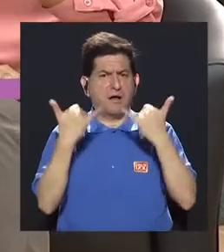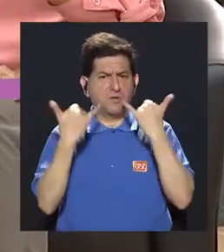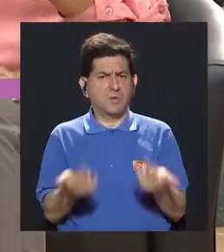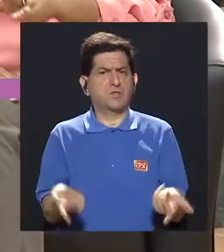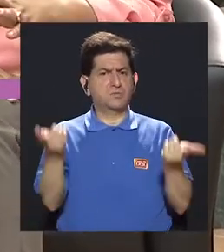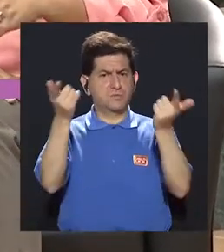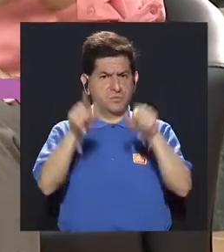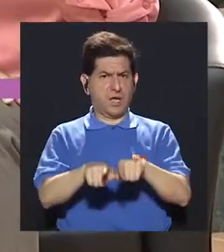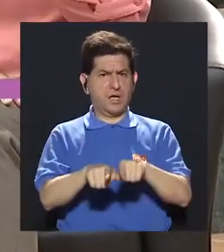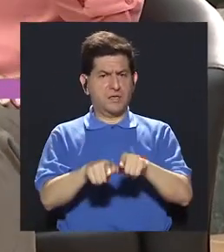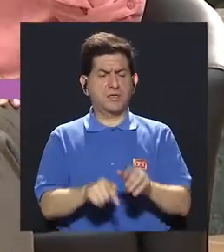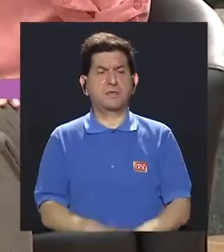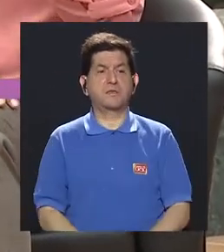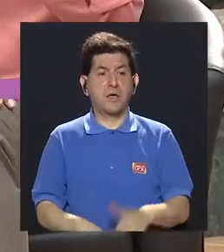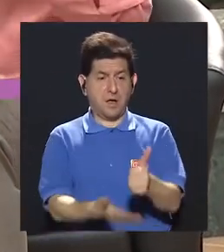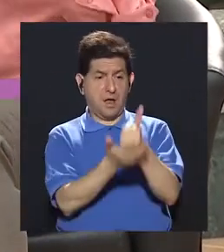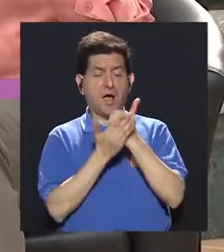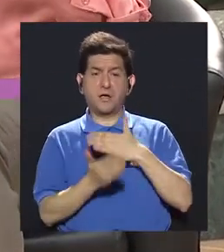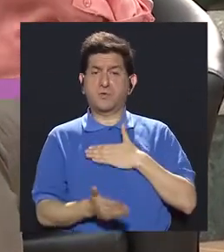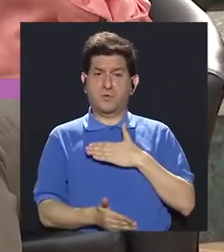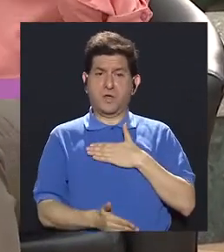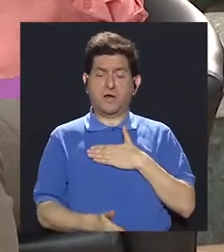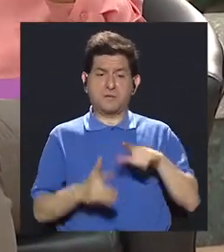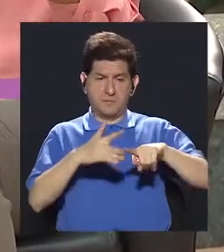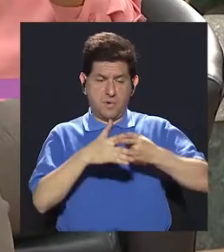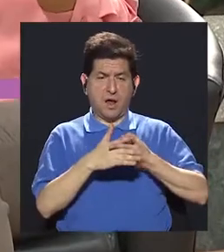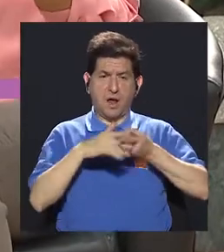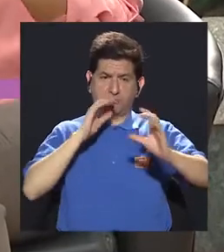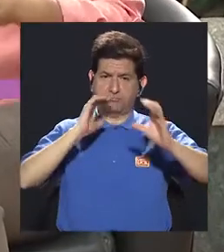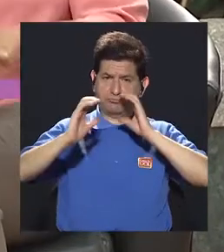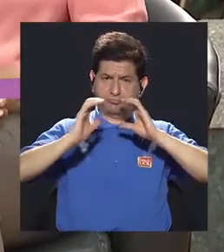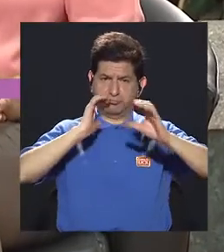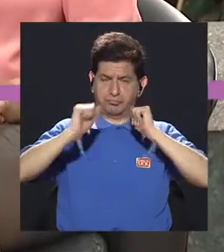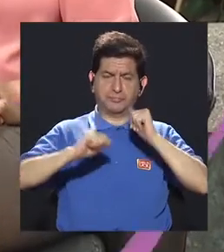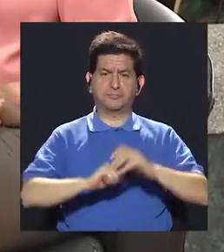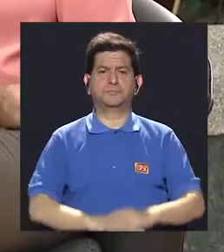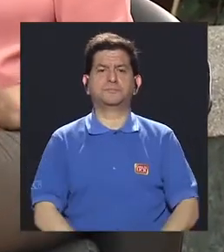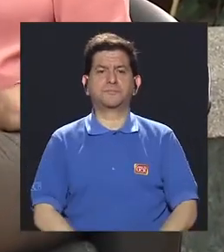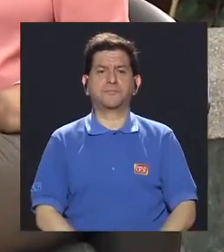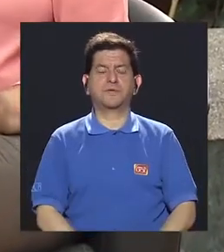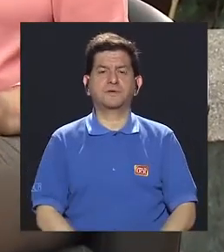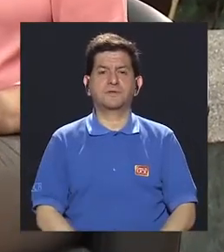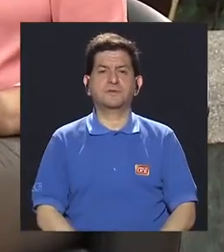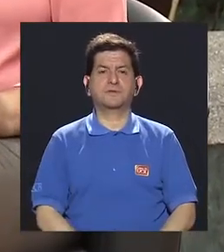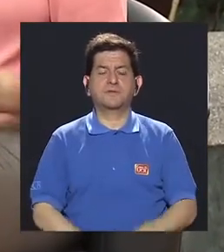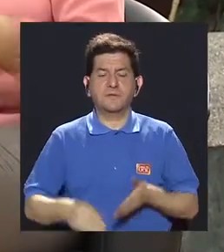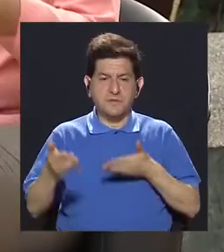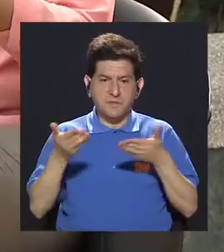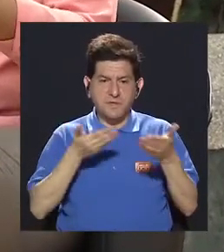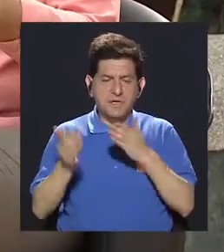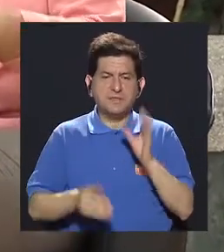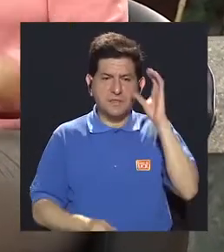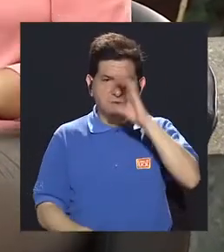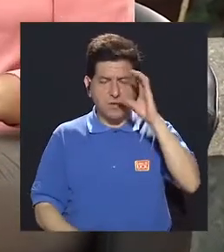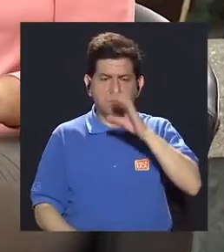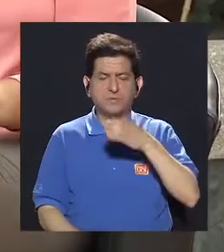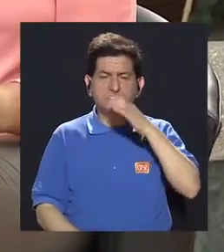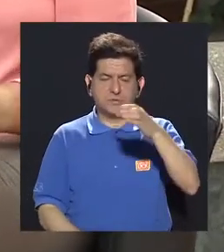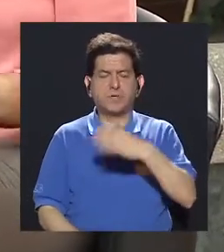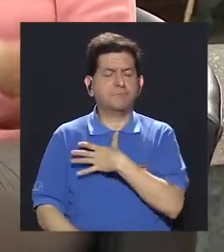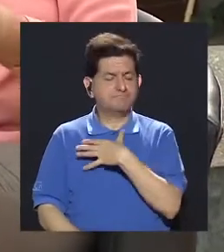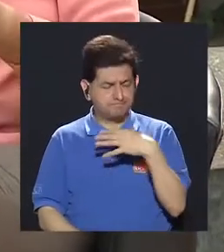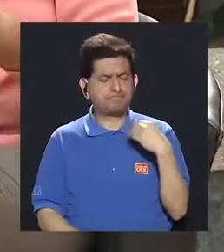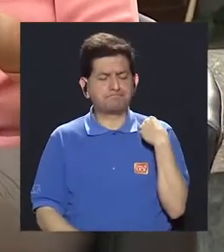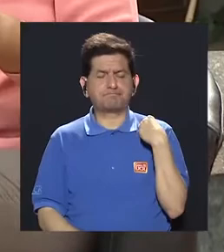actual o algo que está sucediendo y que me puede ayudar a mí como a iniciar una conversación, ¿verdad? El servicio de búsqueda y consejo es